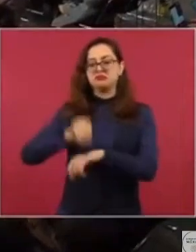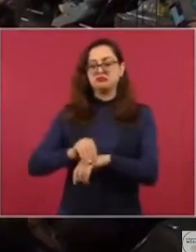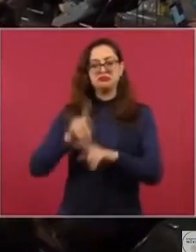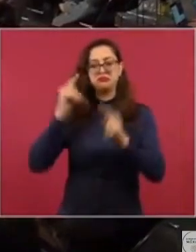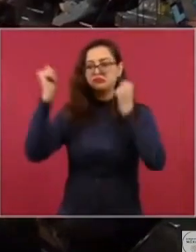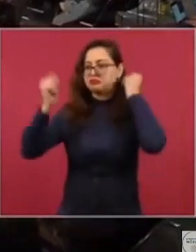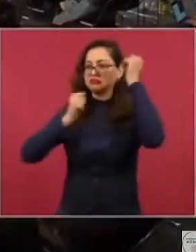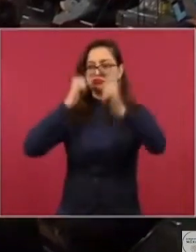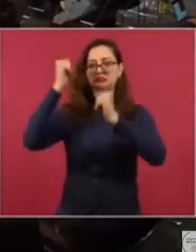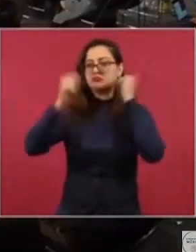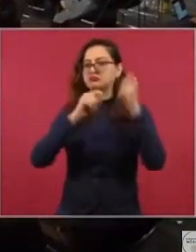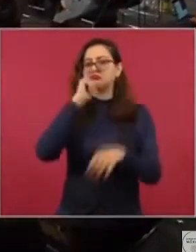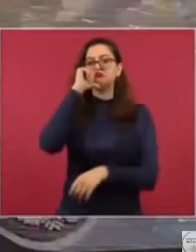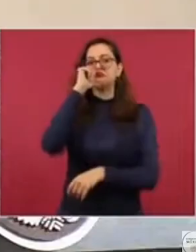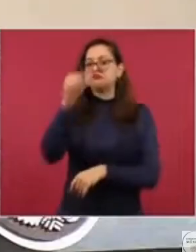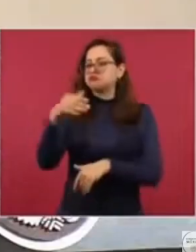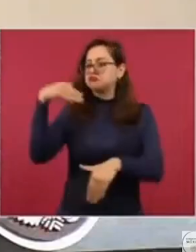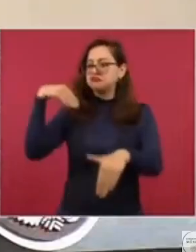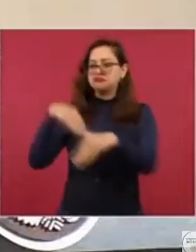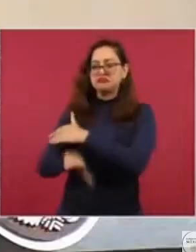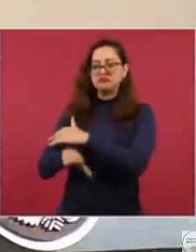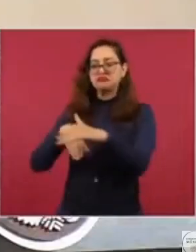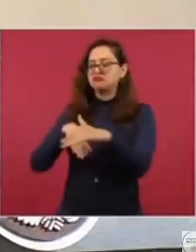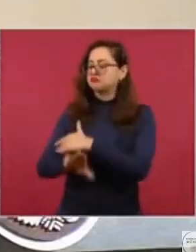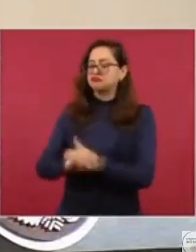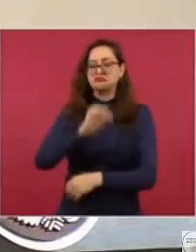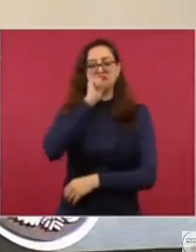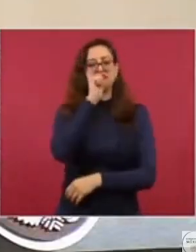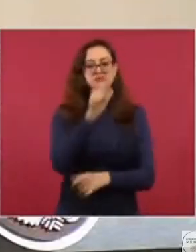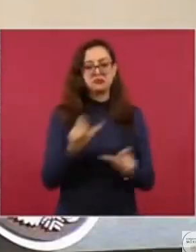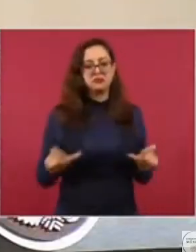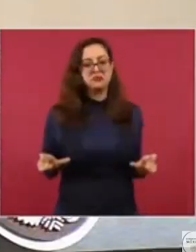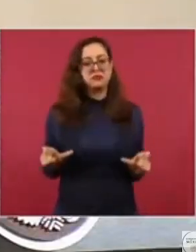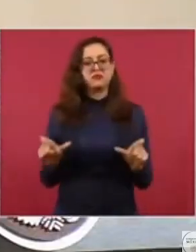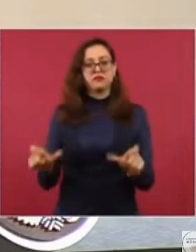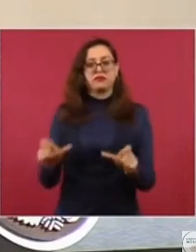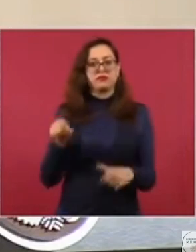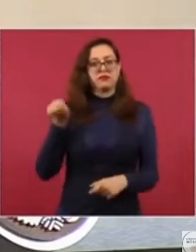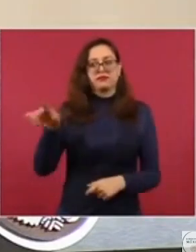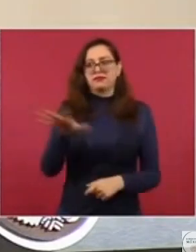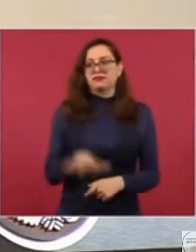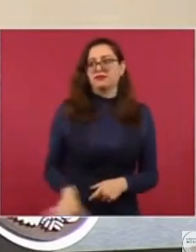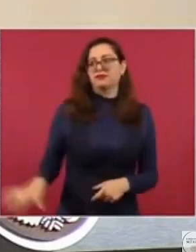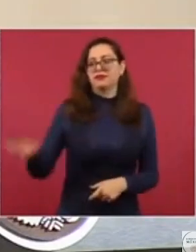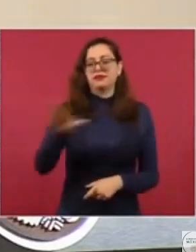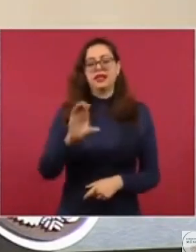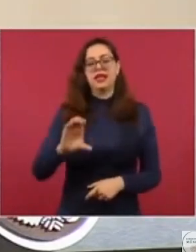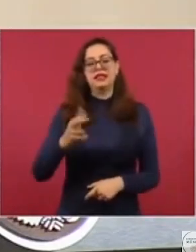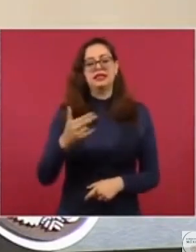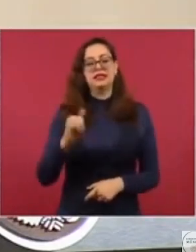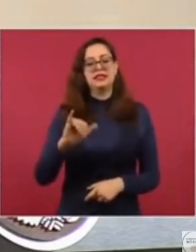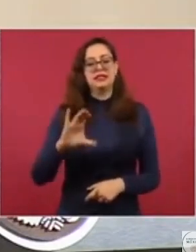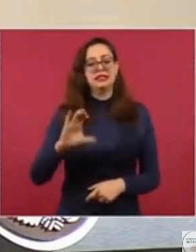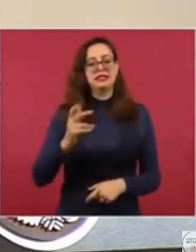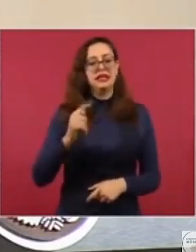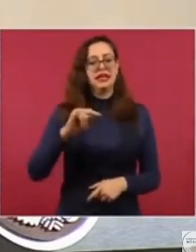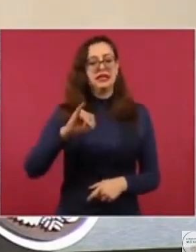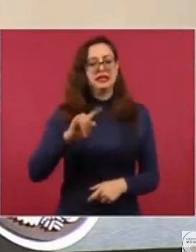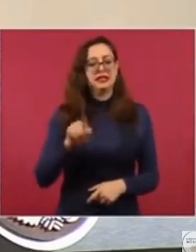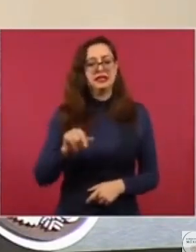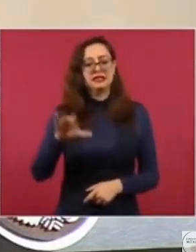turistas a la zona arqueológica de Chichen Itza, la más visitada hoy por hoy de México,